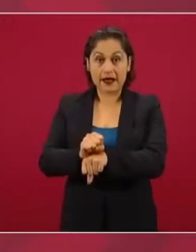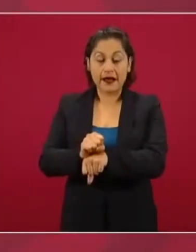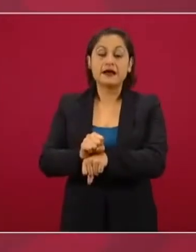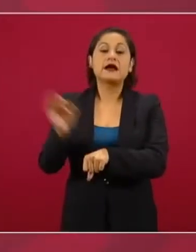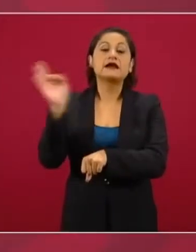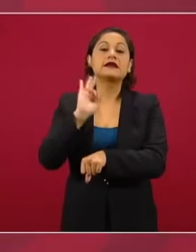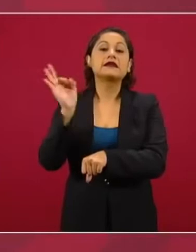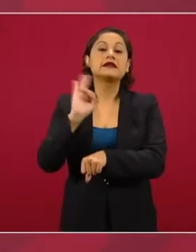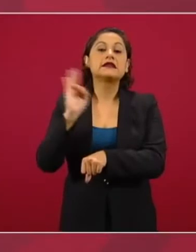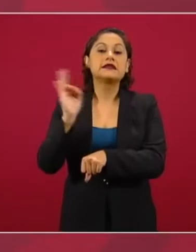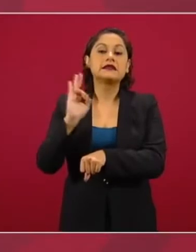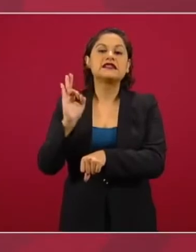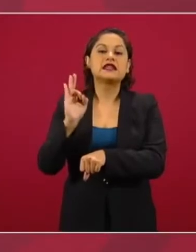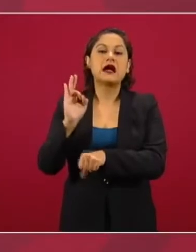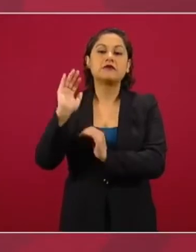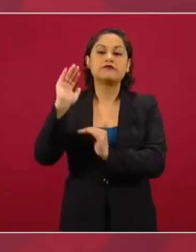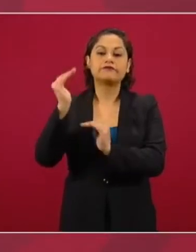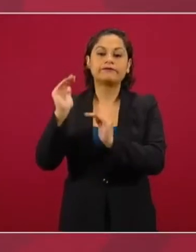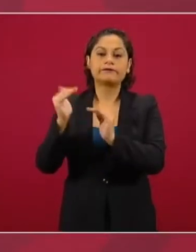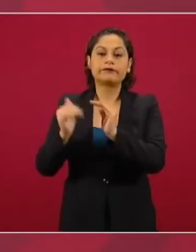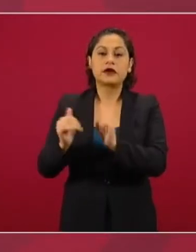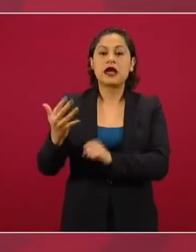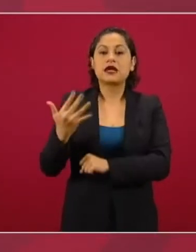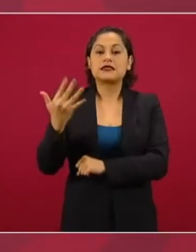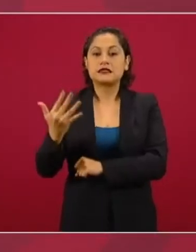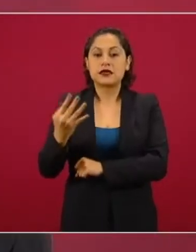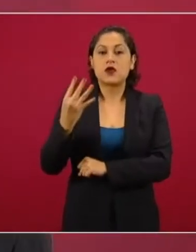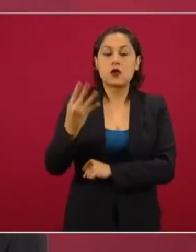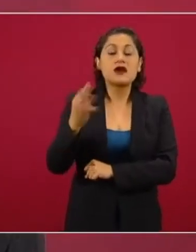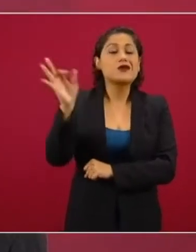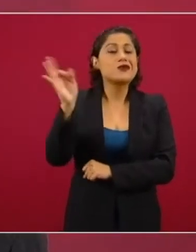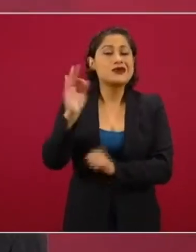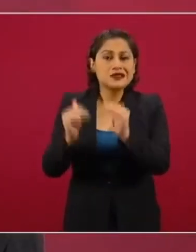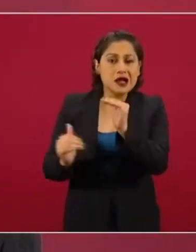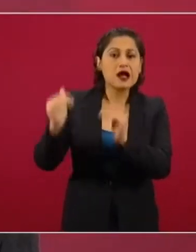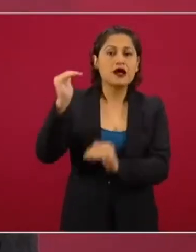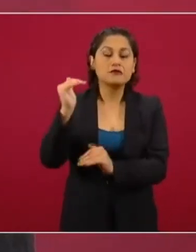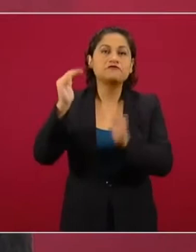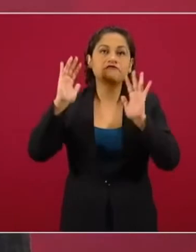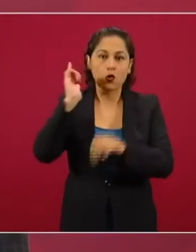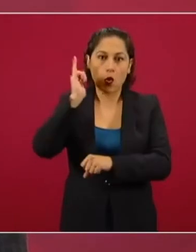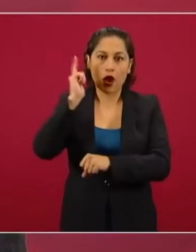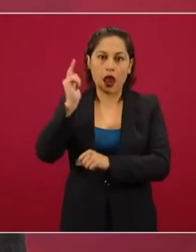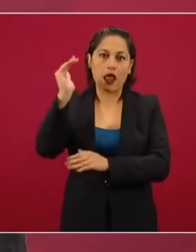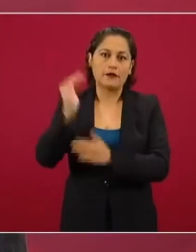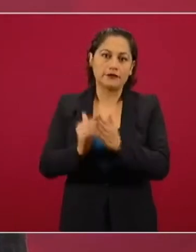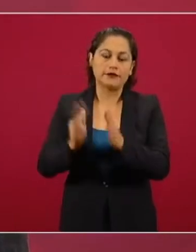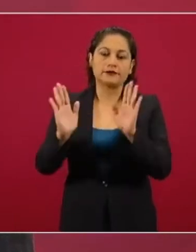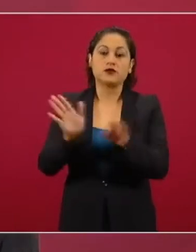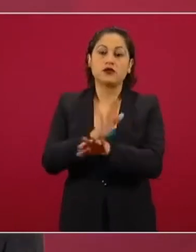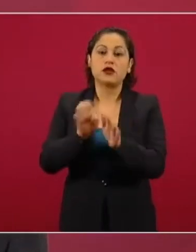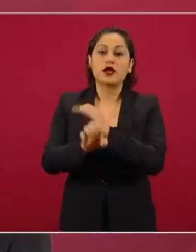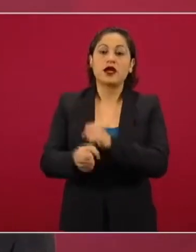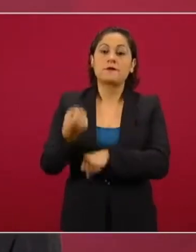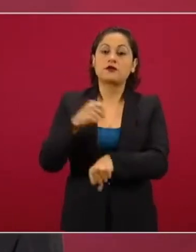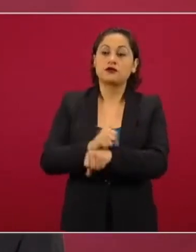menos 4, podríamos llegar incluso a tener un incremento, ojalá que no tan importante como el de la semana previa, que